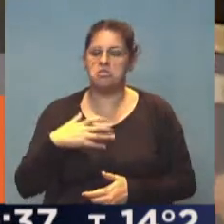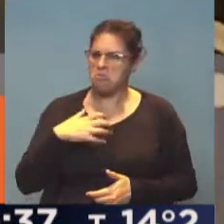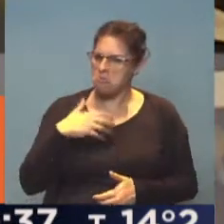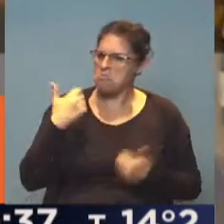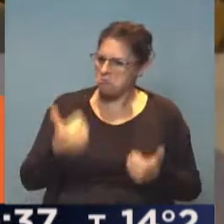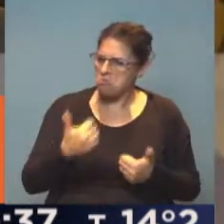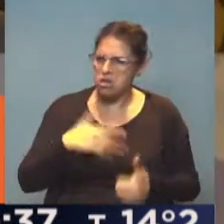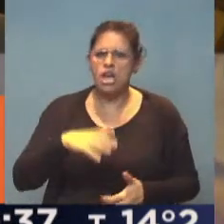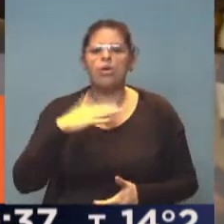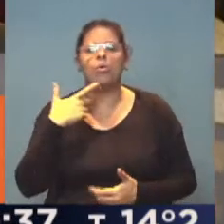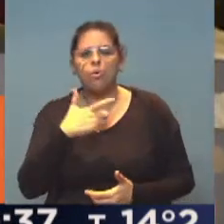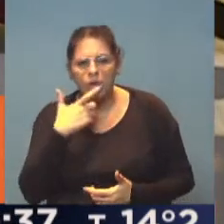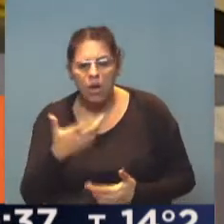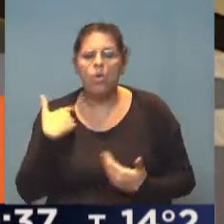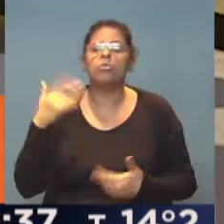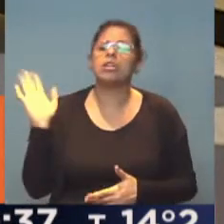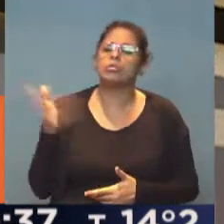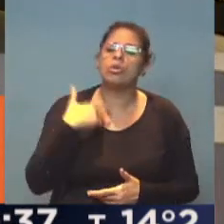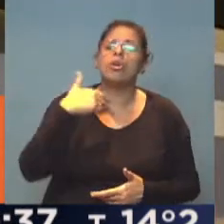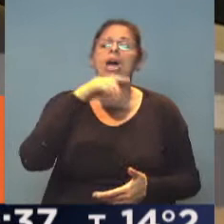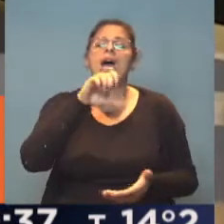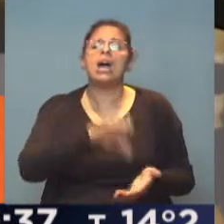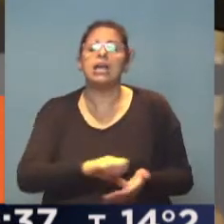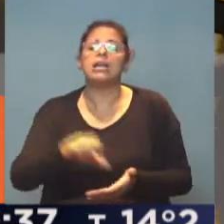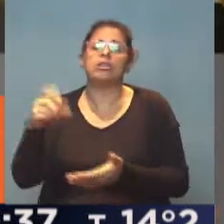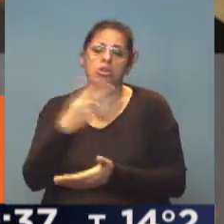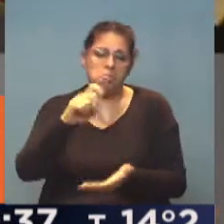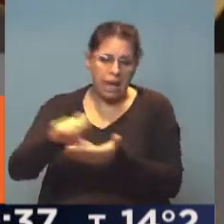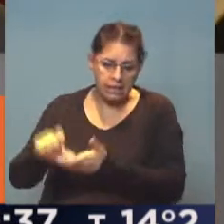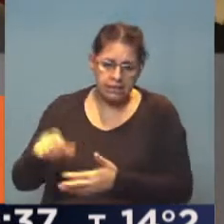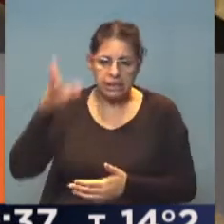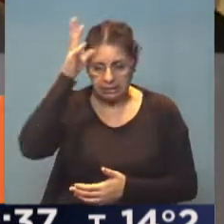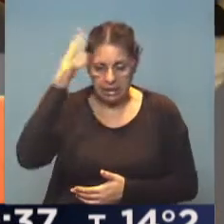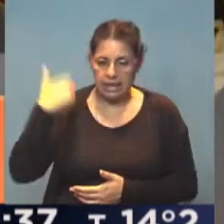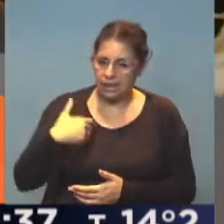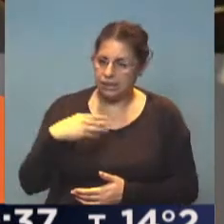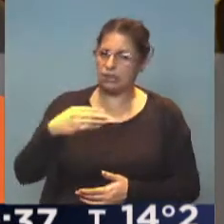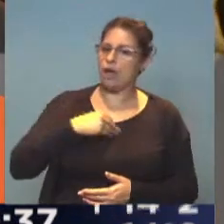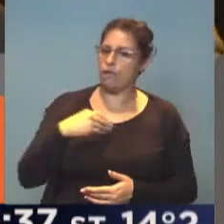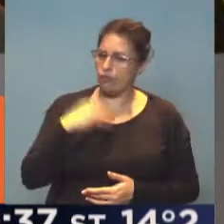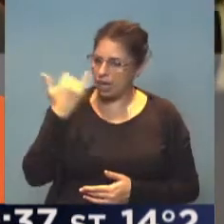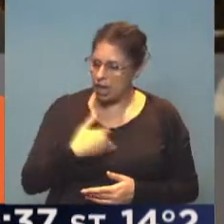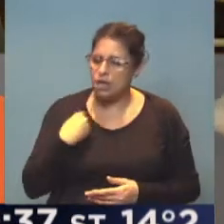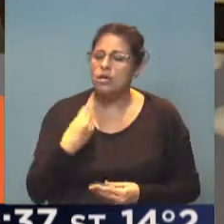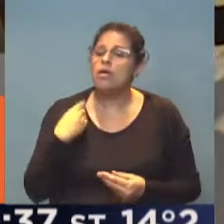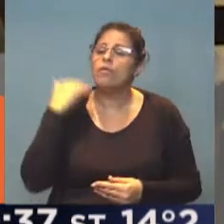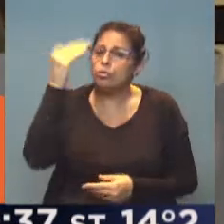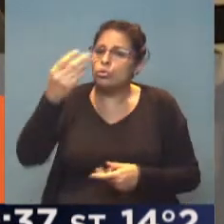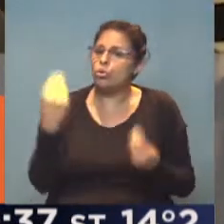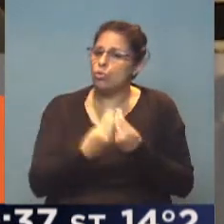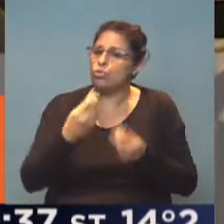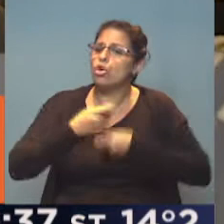mucha complementariedad entre Italia y Argentina. Mucha esperanza de muchos negocios que han